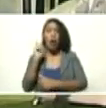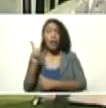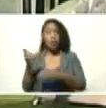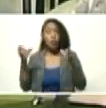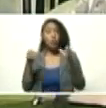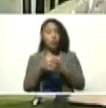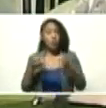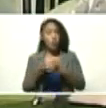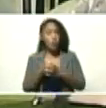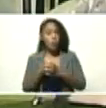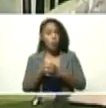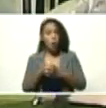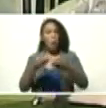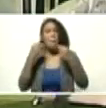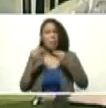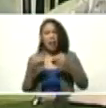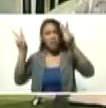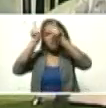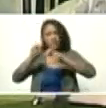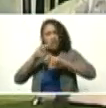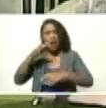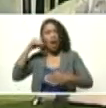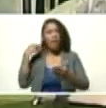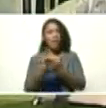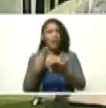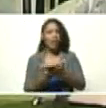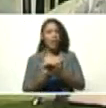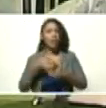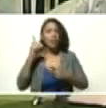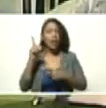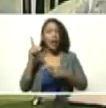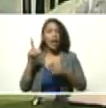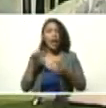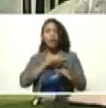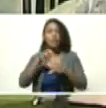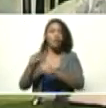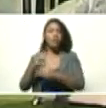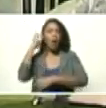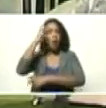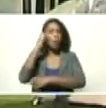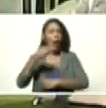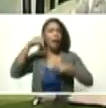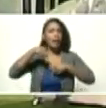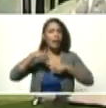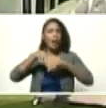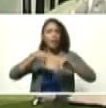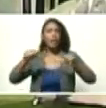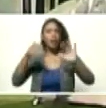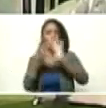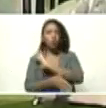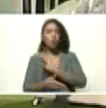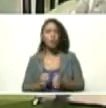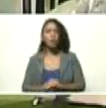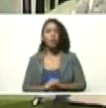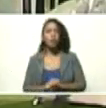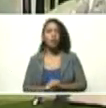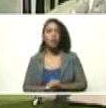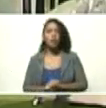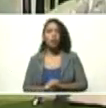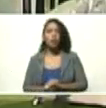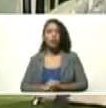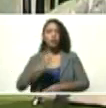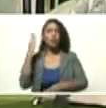comisión para hurgar la verdad del colonialismo europeo aquí en esta tierra. Sus crímenes,